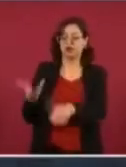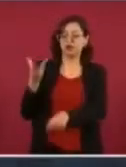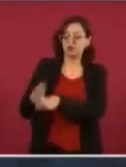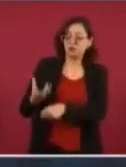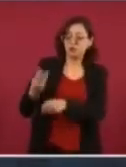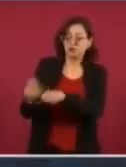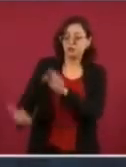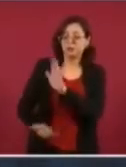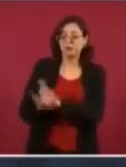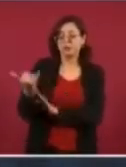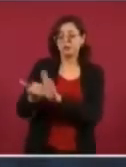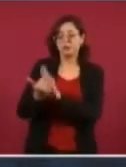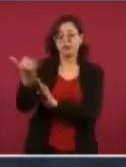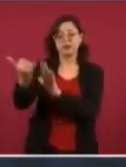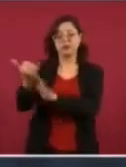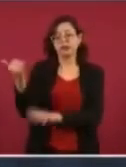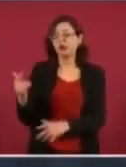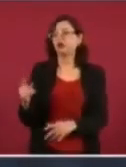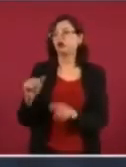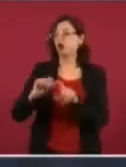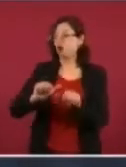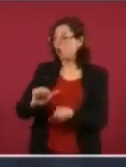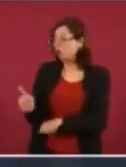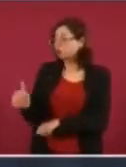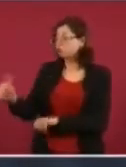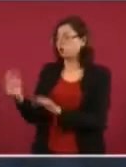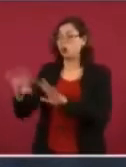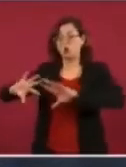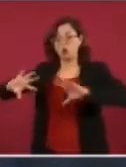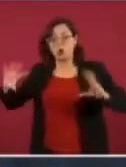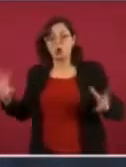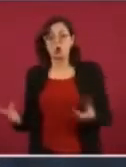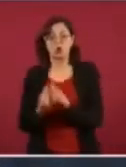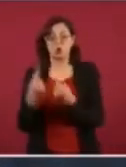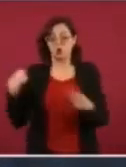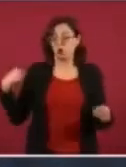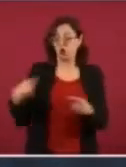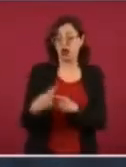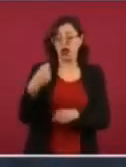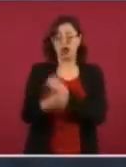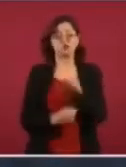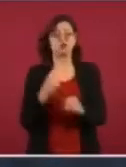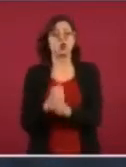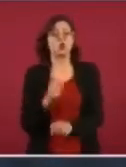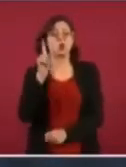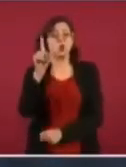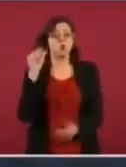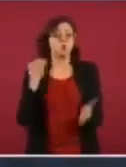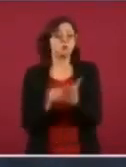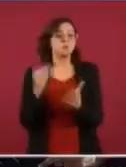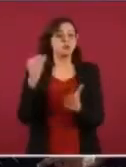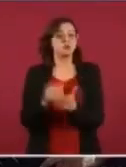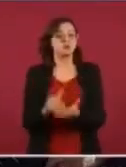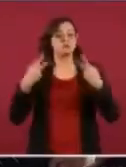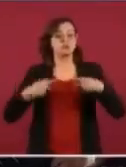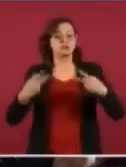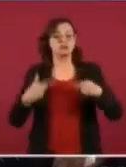otros que en conjunto superan el millón de empleos